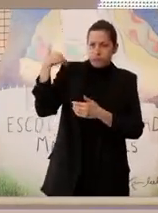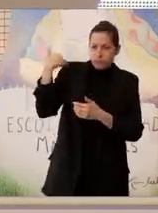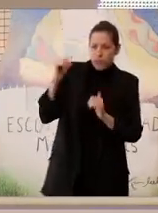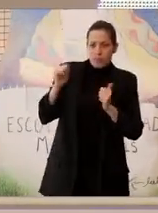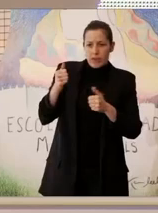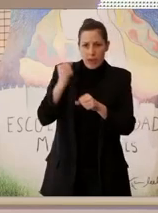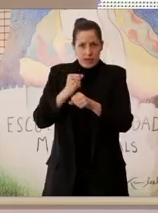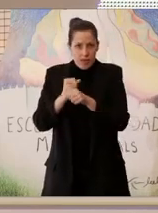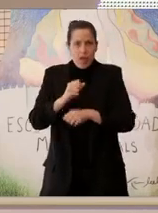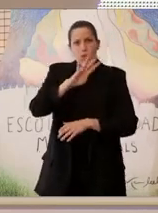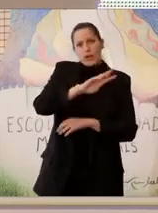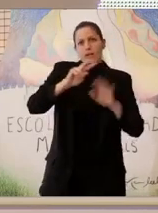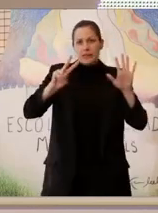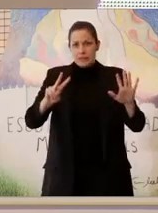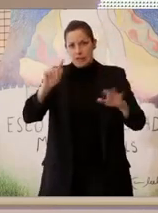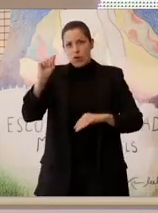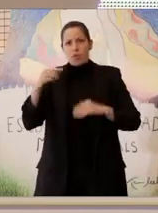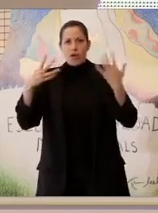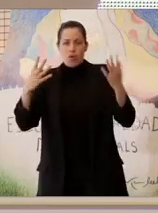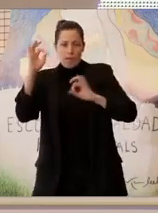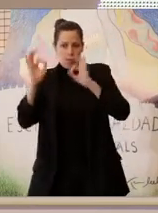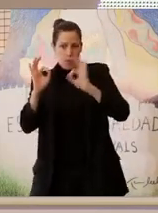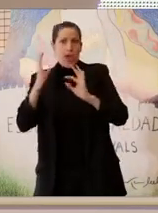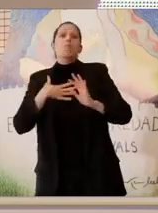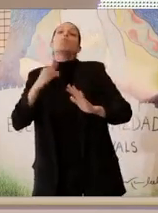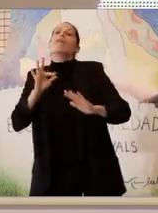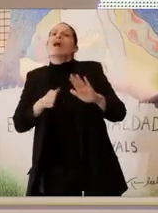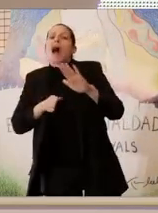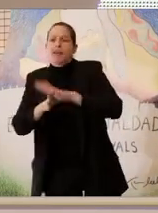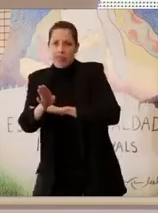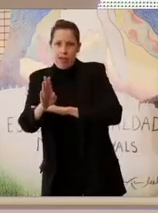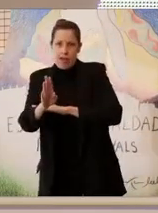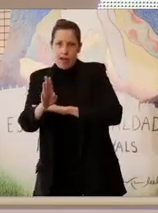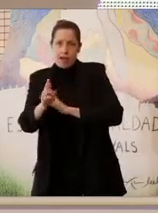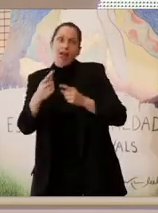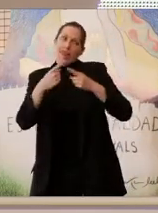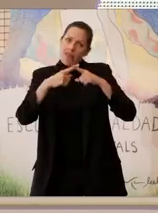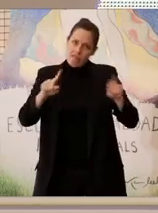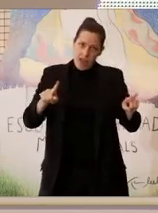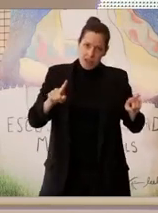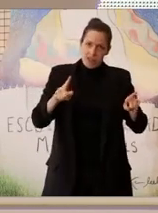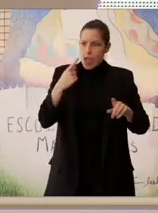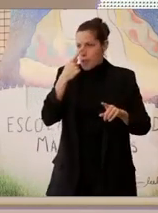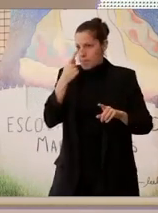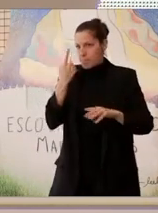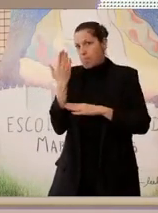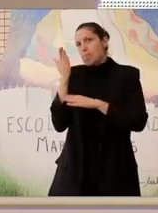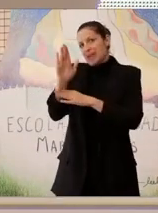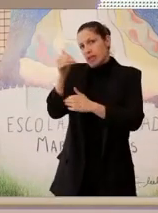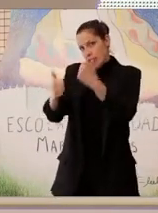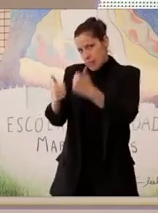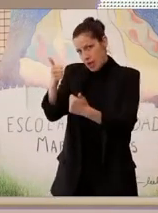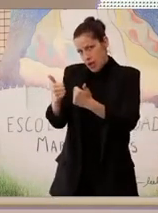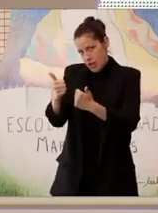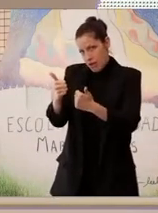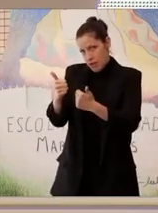del 47,9%, de las que podrían acceder, no las que se presenten, ¿vale? No nos llevemos al este. ¿Qué pasa? Pues lo que se pone ayer sobre